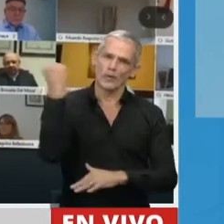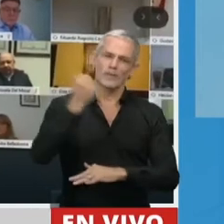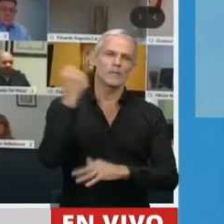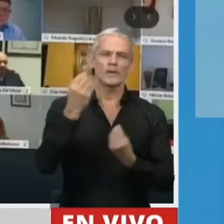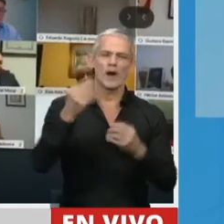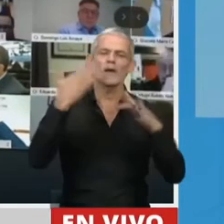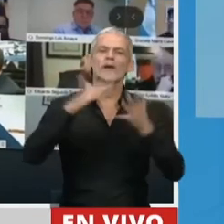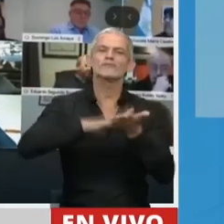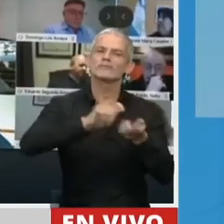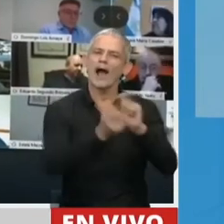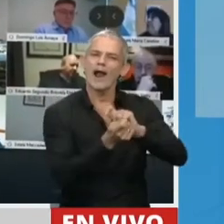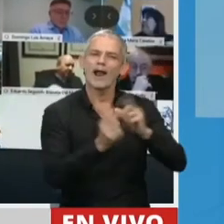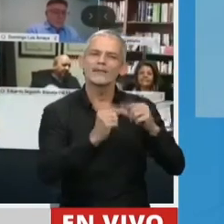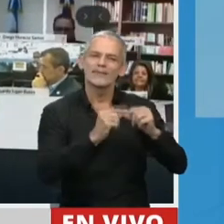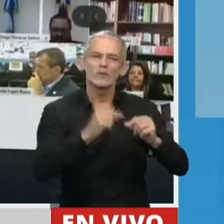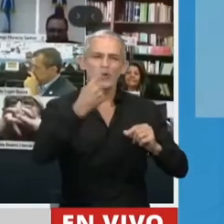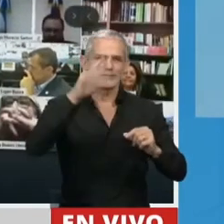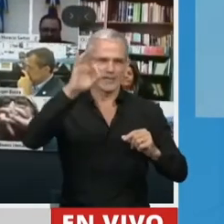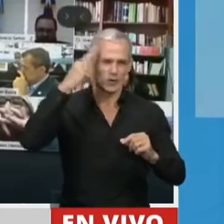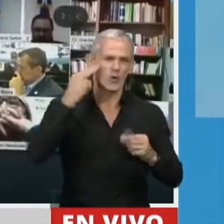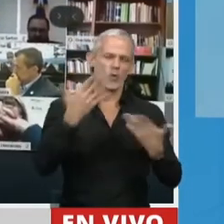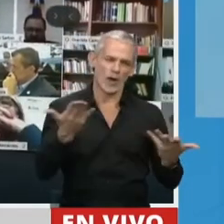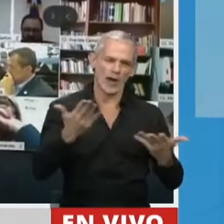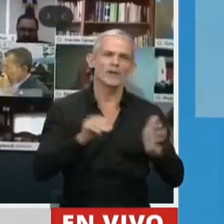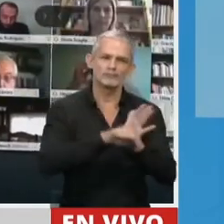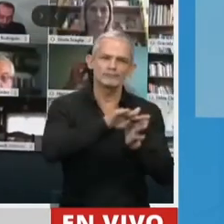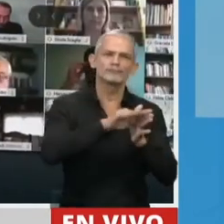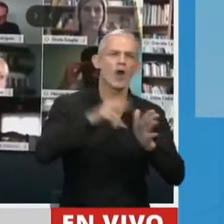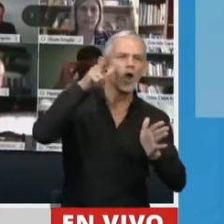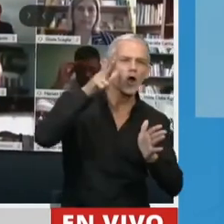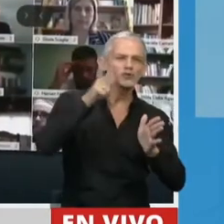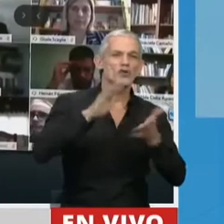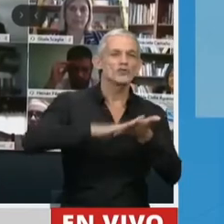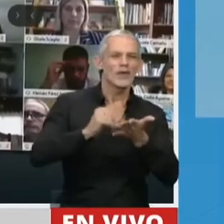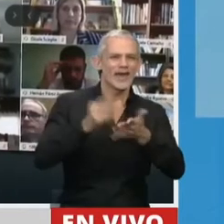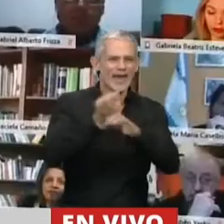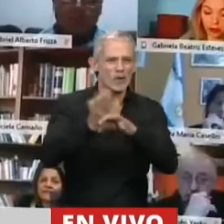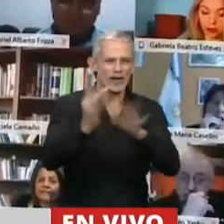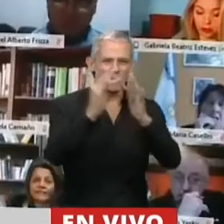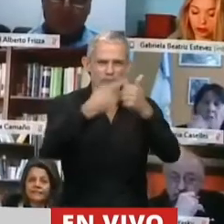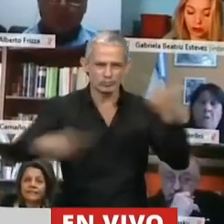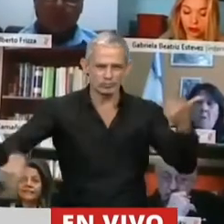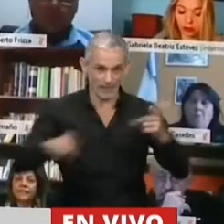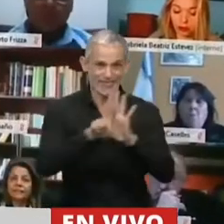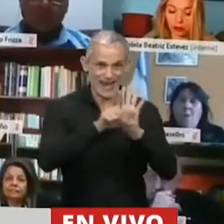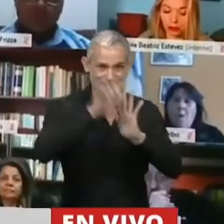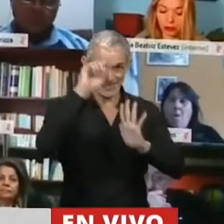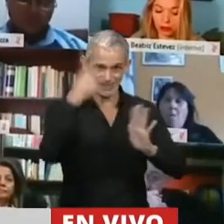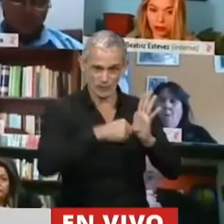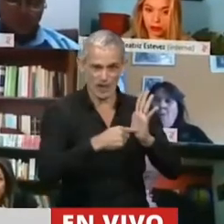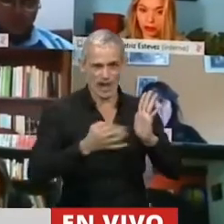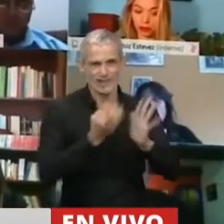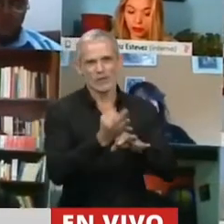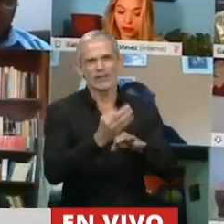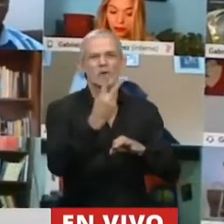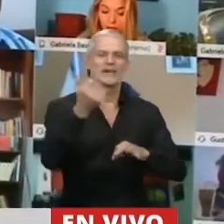tratar la modificación del artículo 109 del título 8 de Educación a Distancia de nuestra Ley Nacional de Educación,